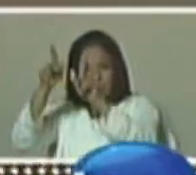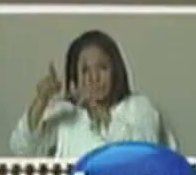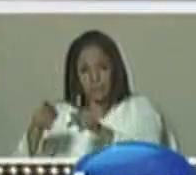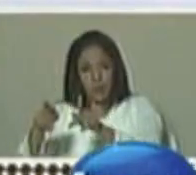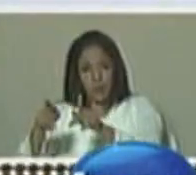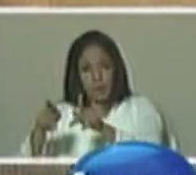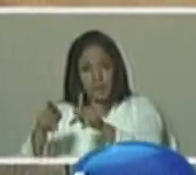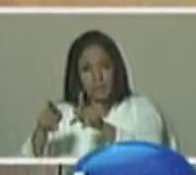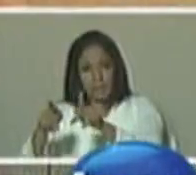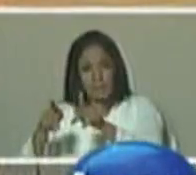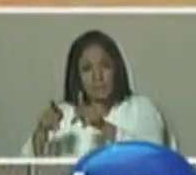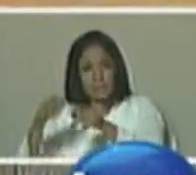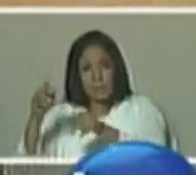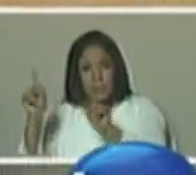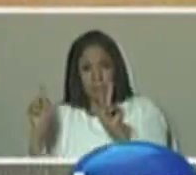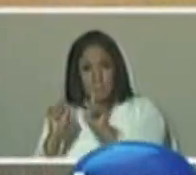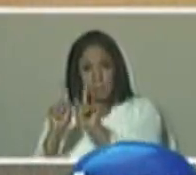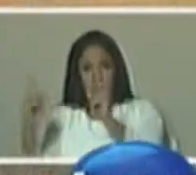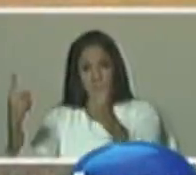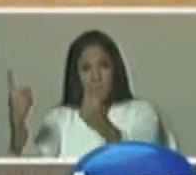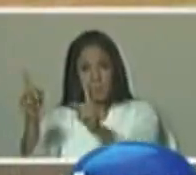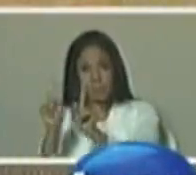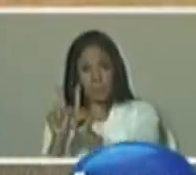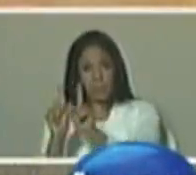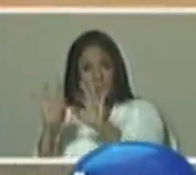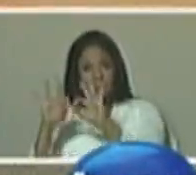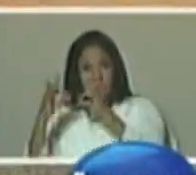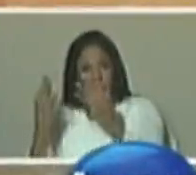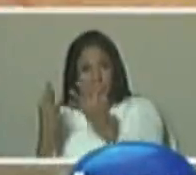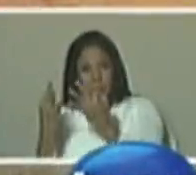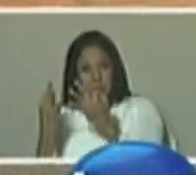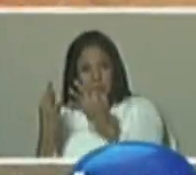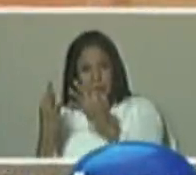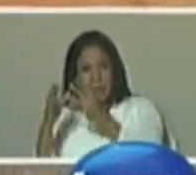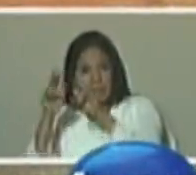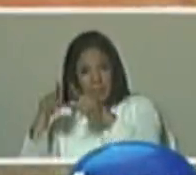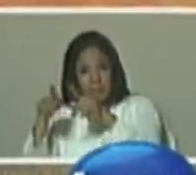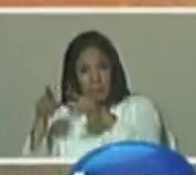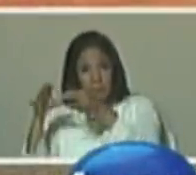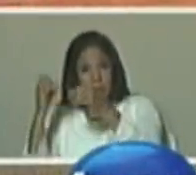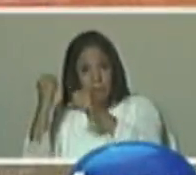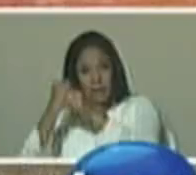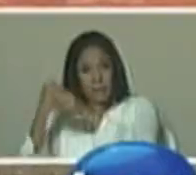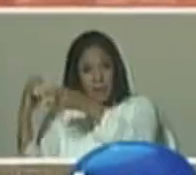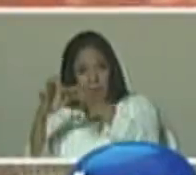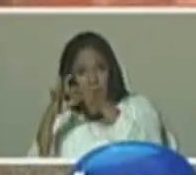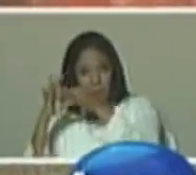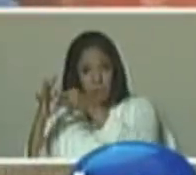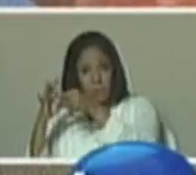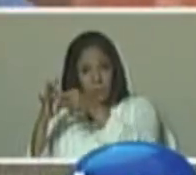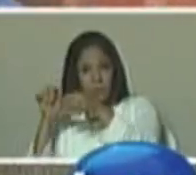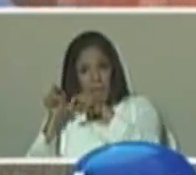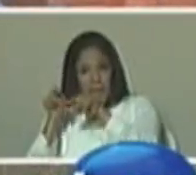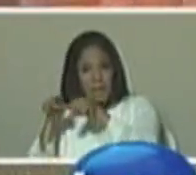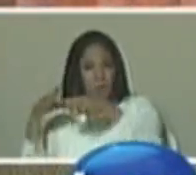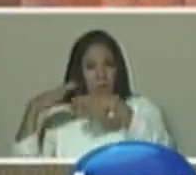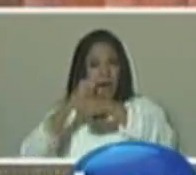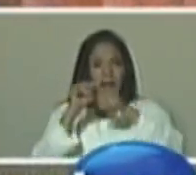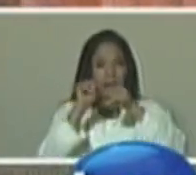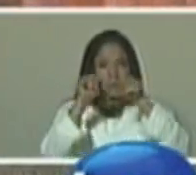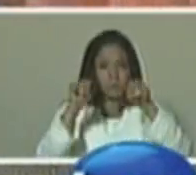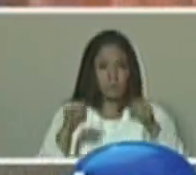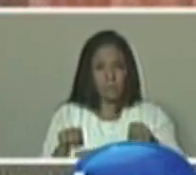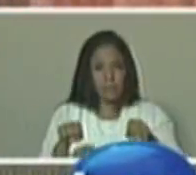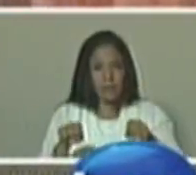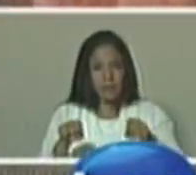familiares, cooperativas que crean talleres para enseñarle a la juventud a confeccionar la